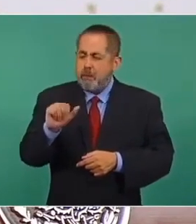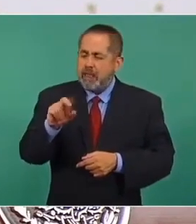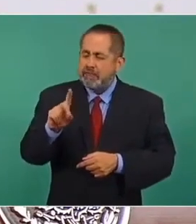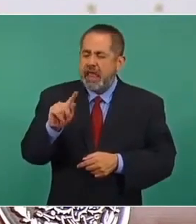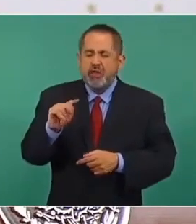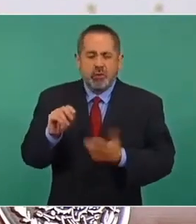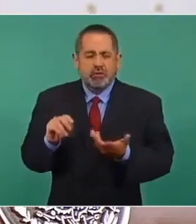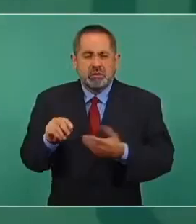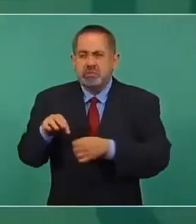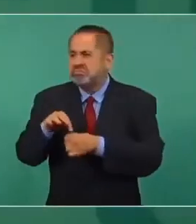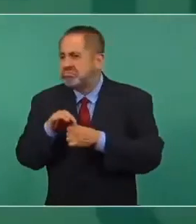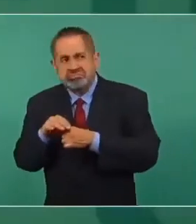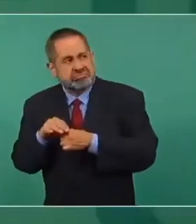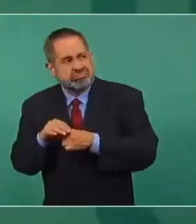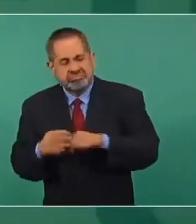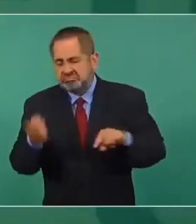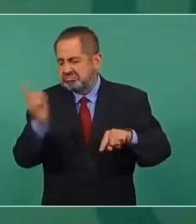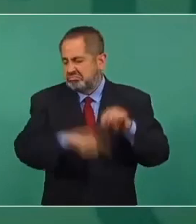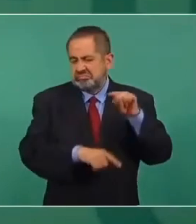Y ya está aprobado